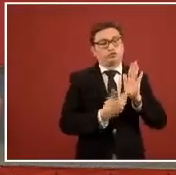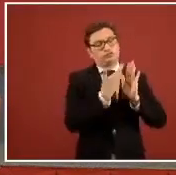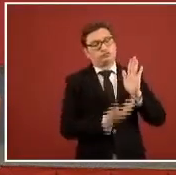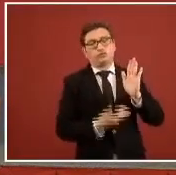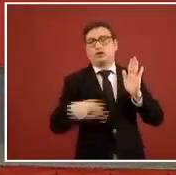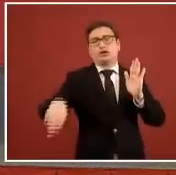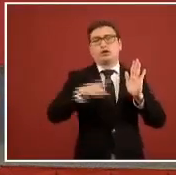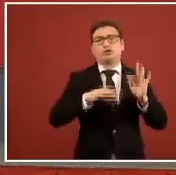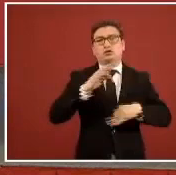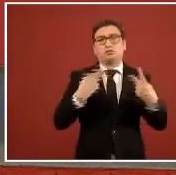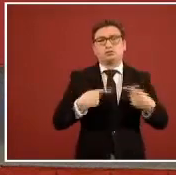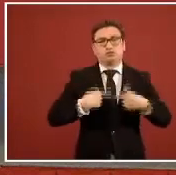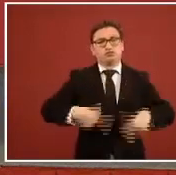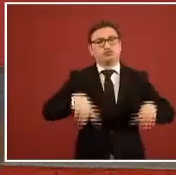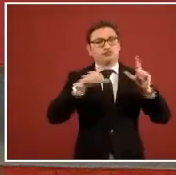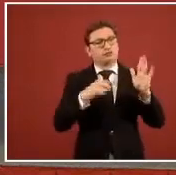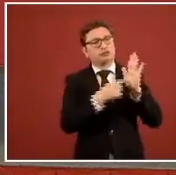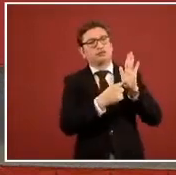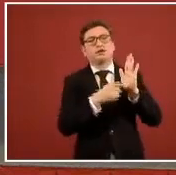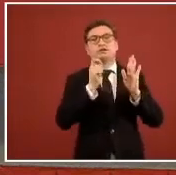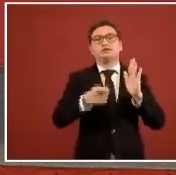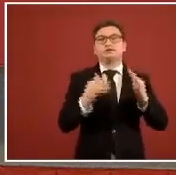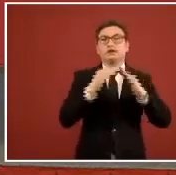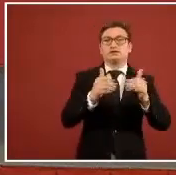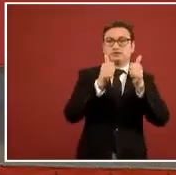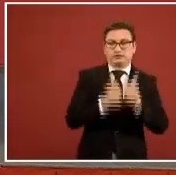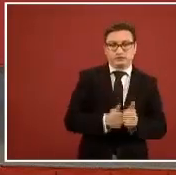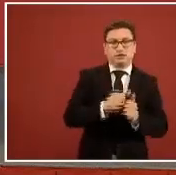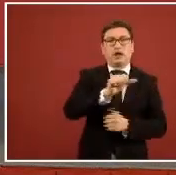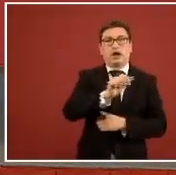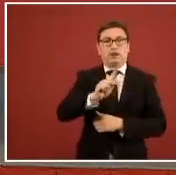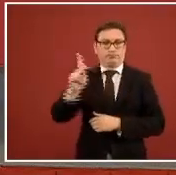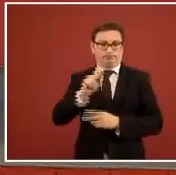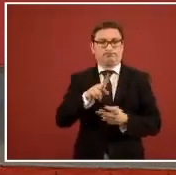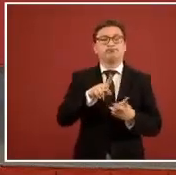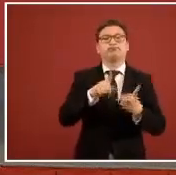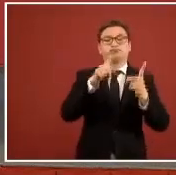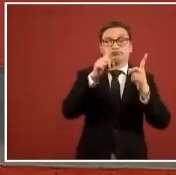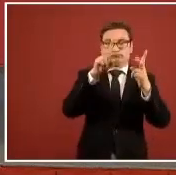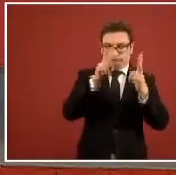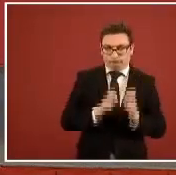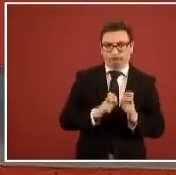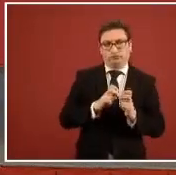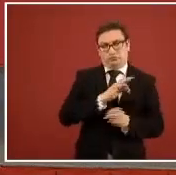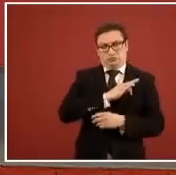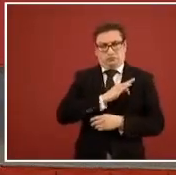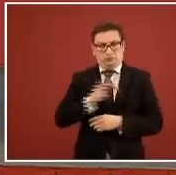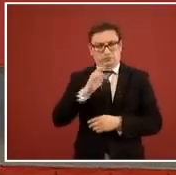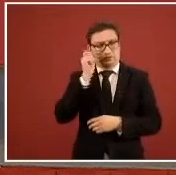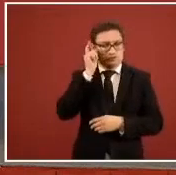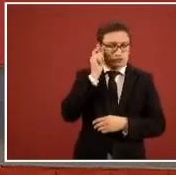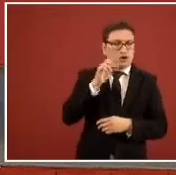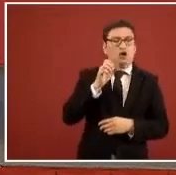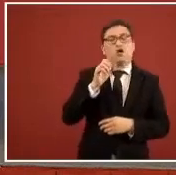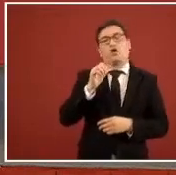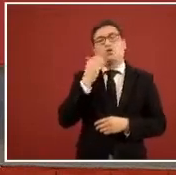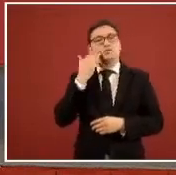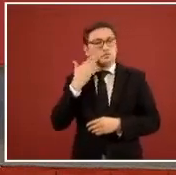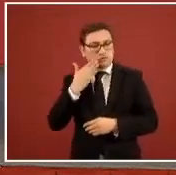que ve la gente. Quédate en casa y descarga la aplicación para cualquiera de los dos sistemas disponibles,